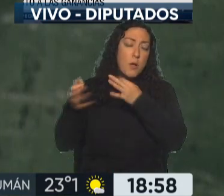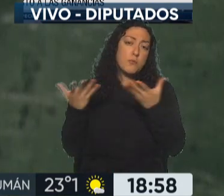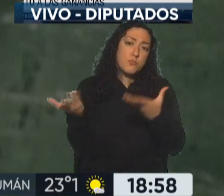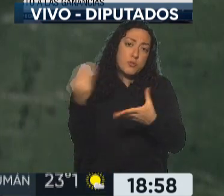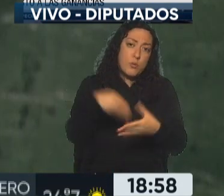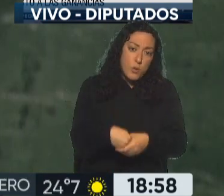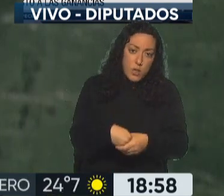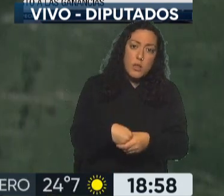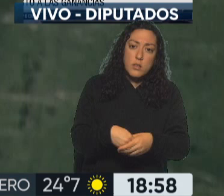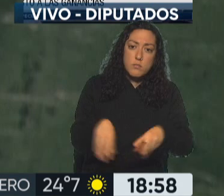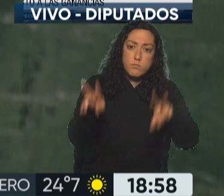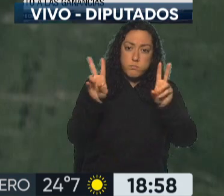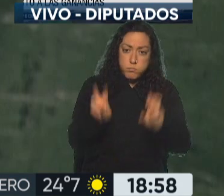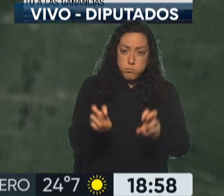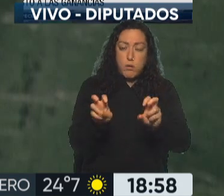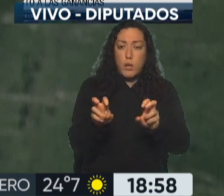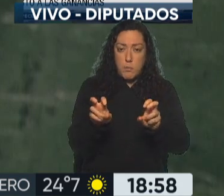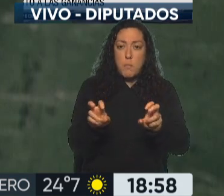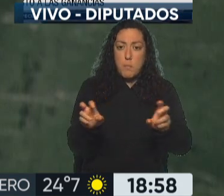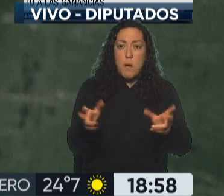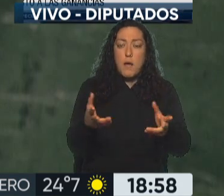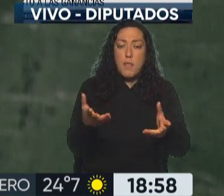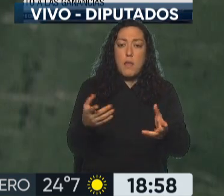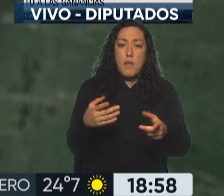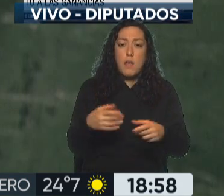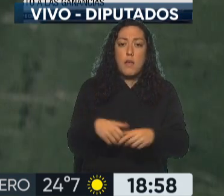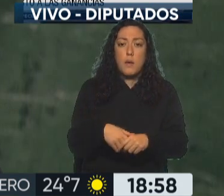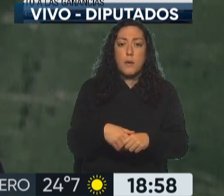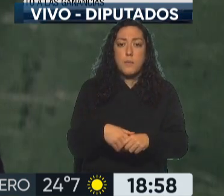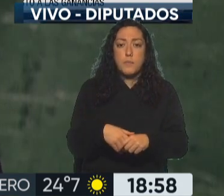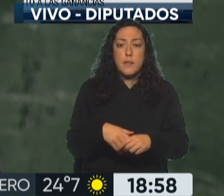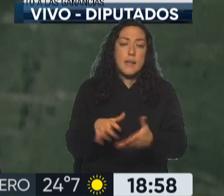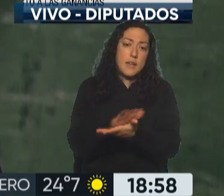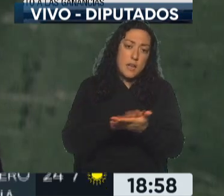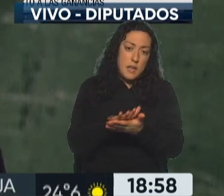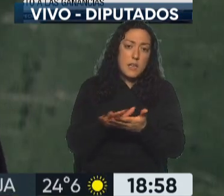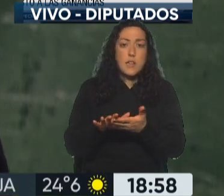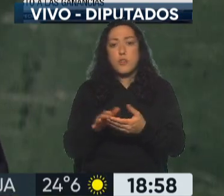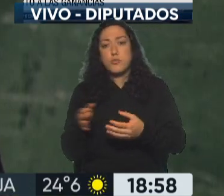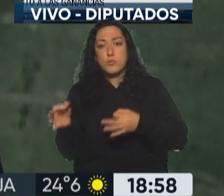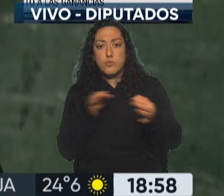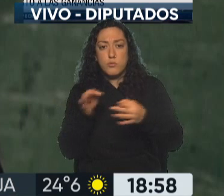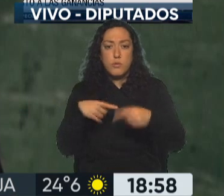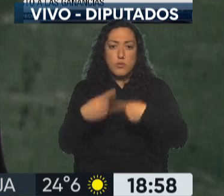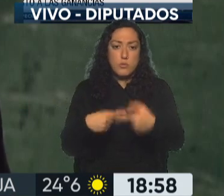supuesto, la cuestión vinculada a la reanudación de las negociaciones,